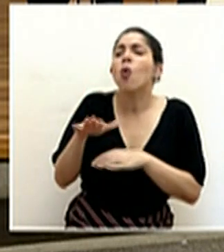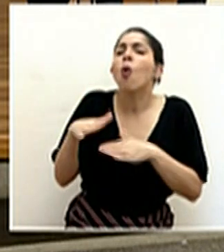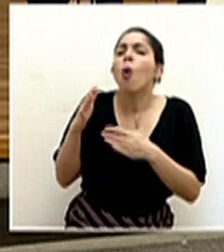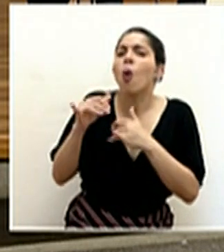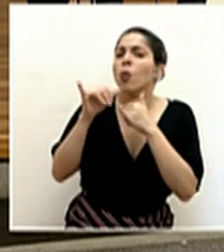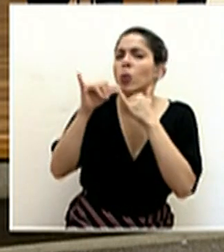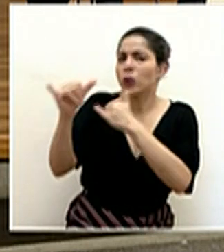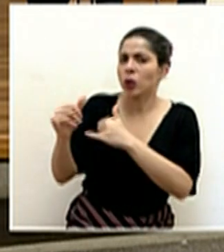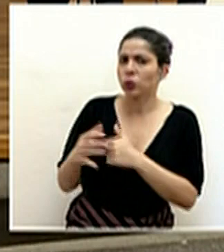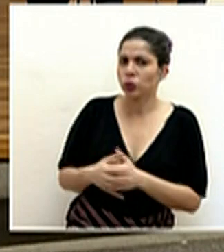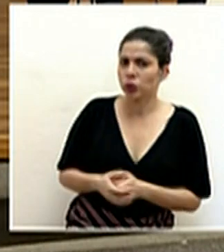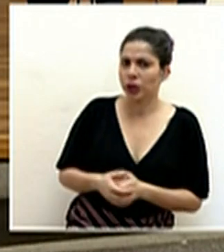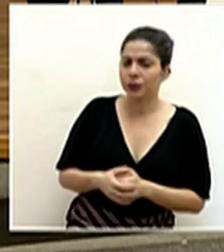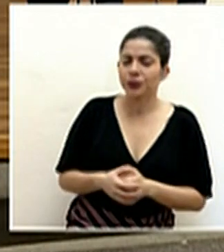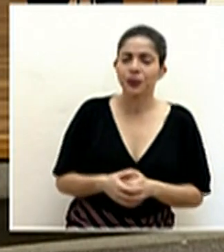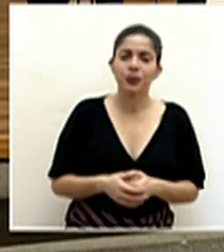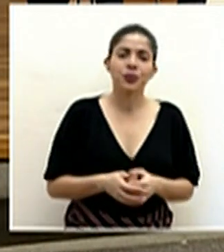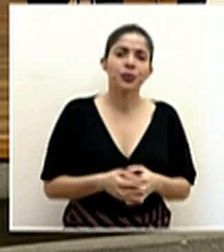las denuncias?